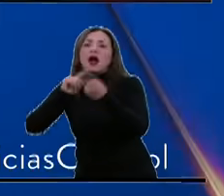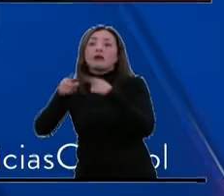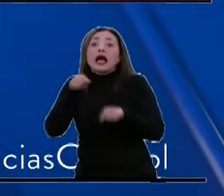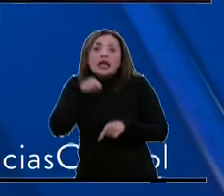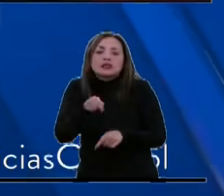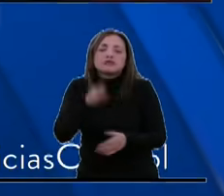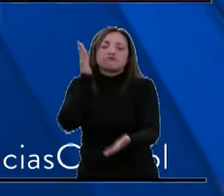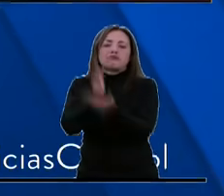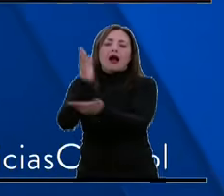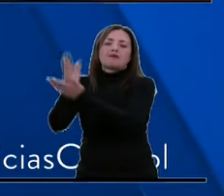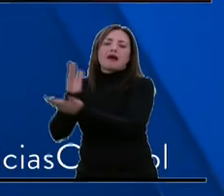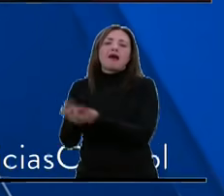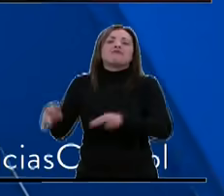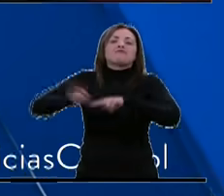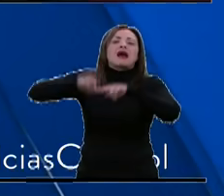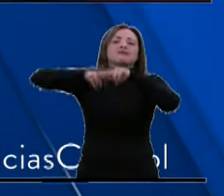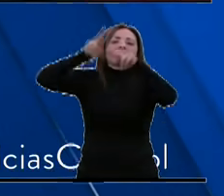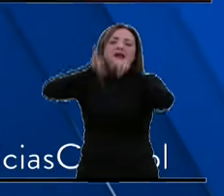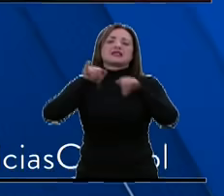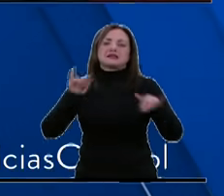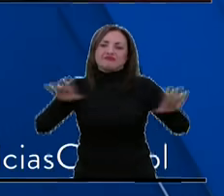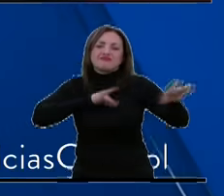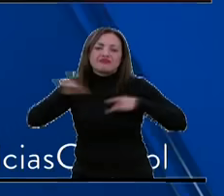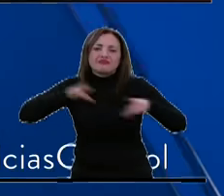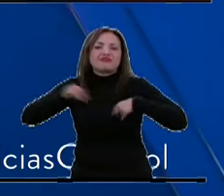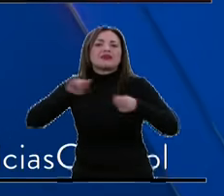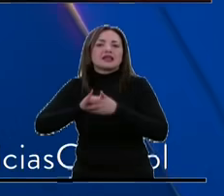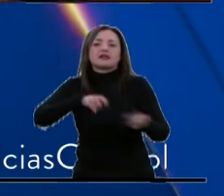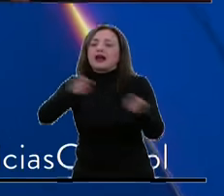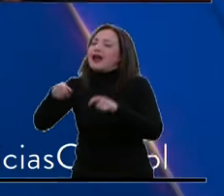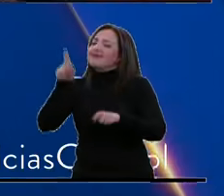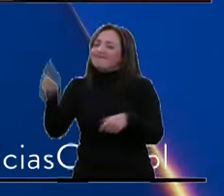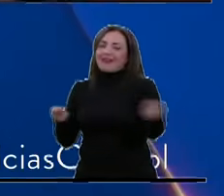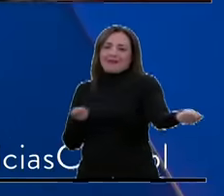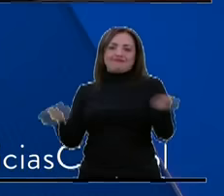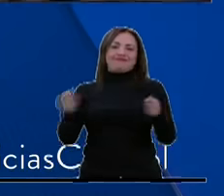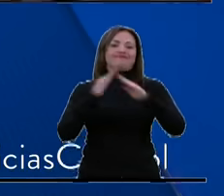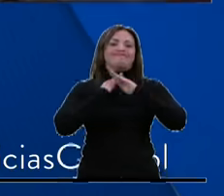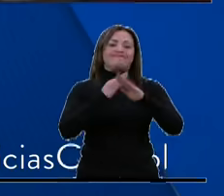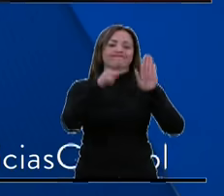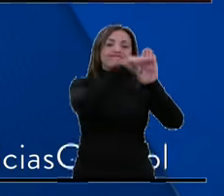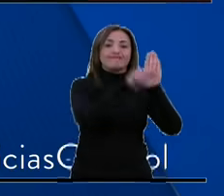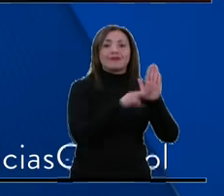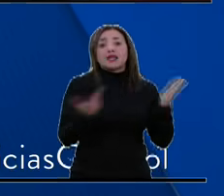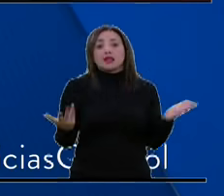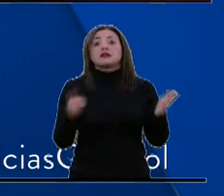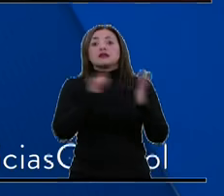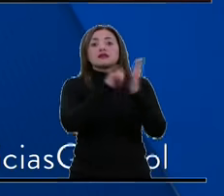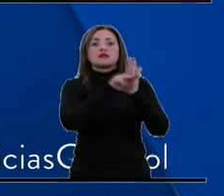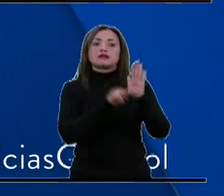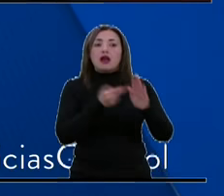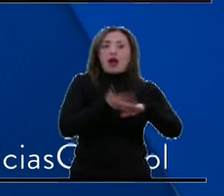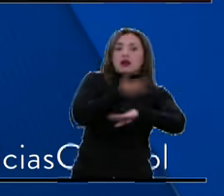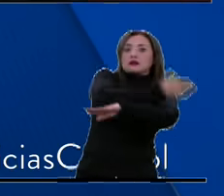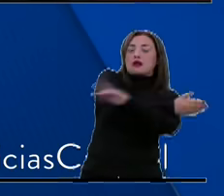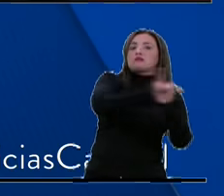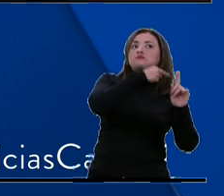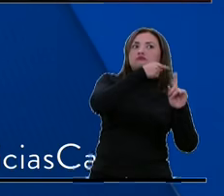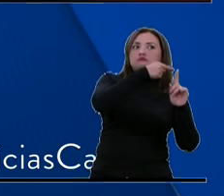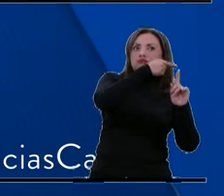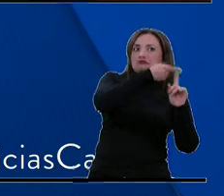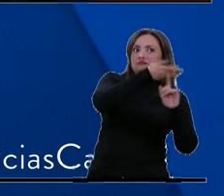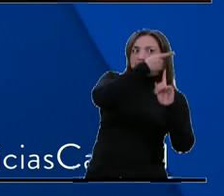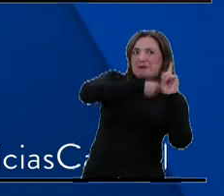incrementado el ritmo de contagio así que nos toca tomar medidas esta es una medida que dio muy buen resultado hace meses una medida que